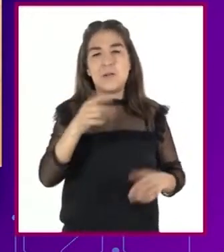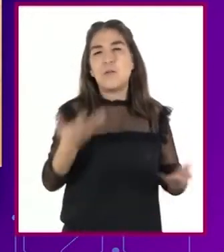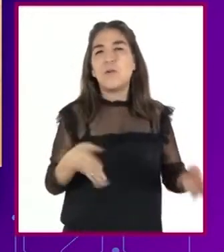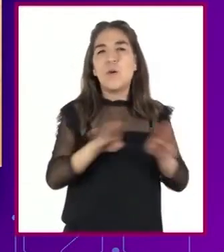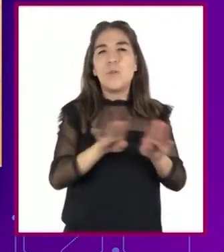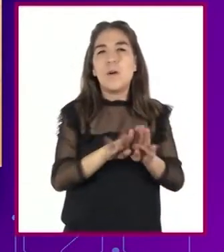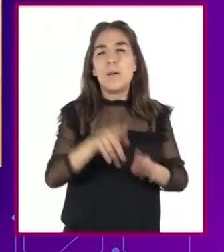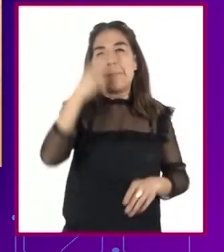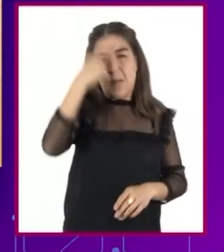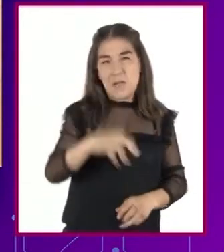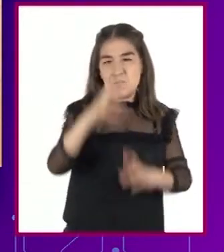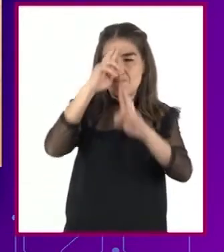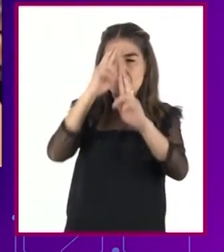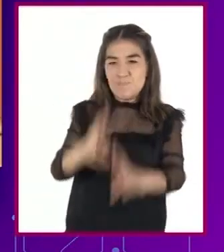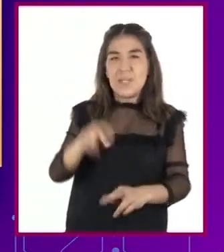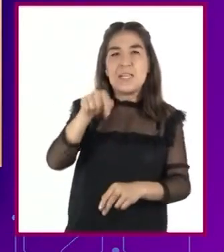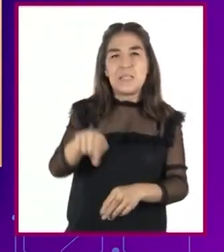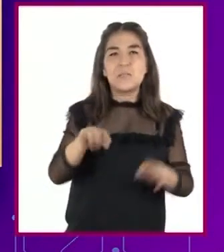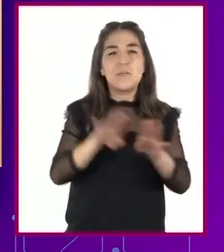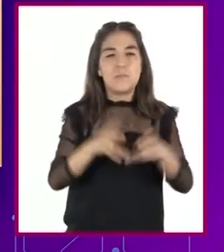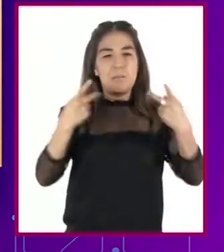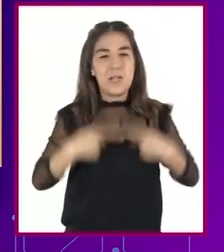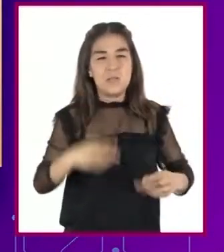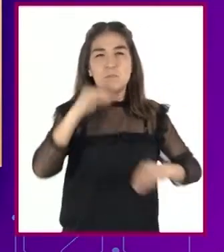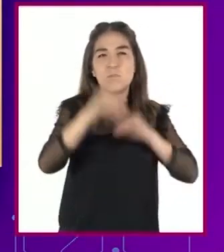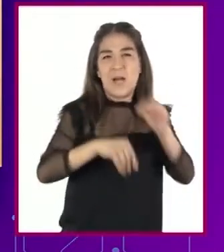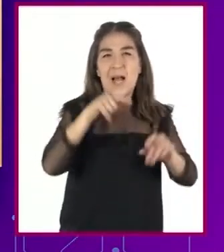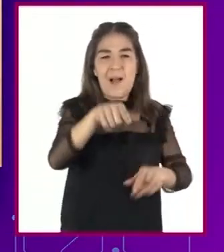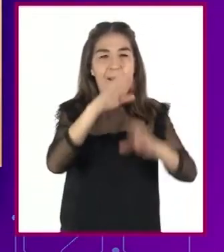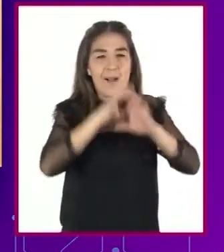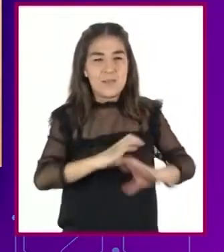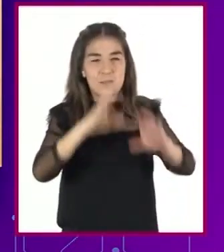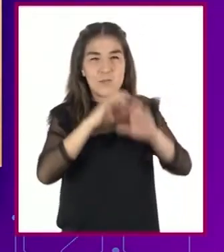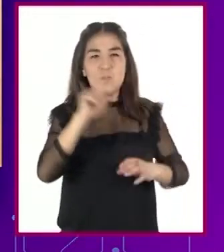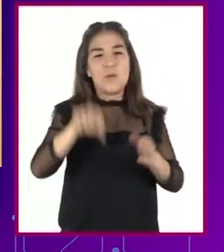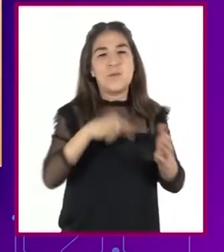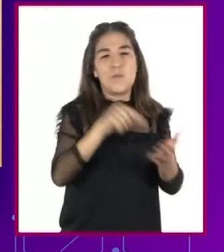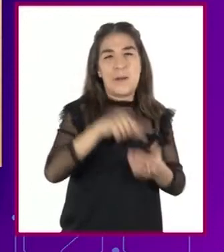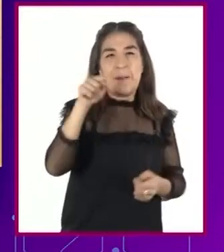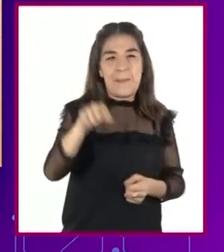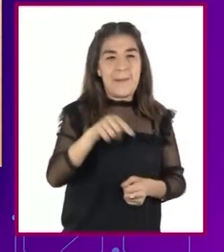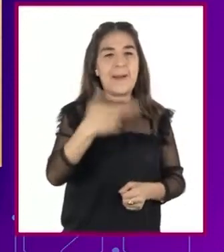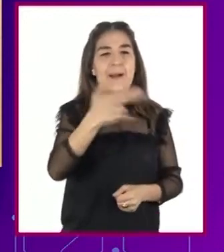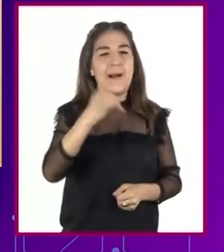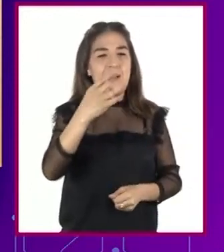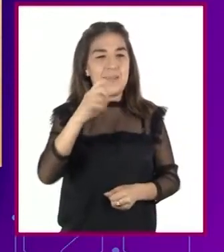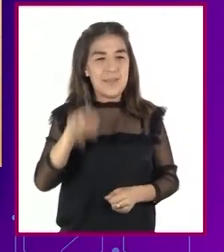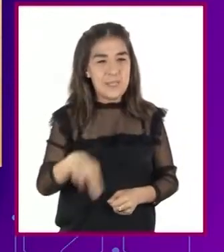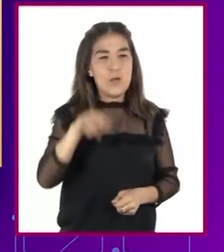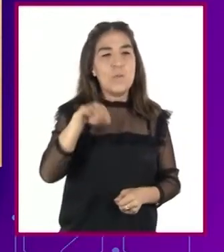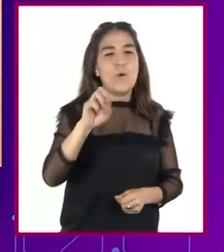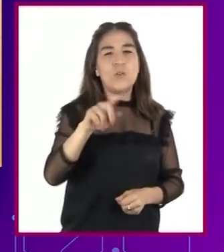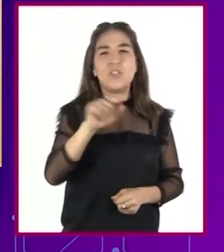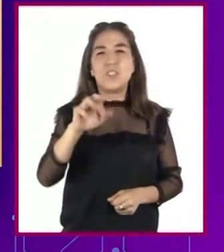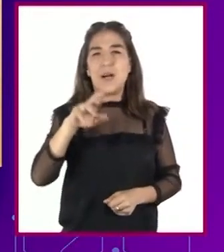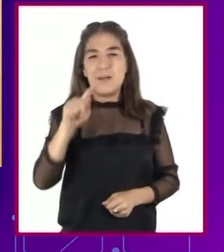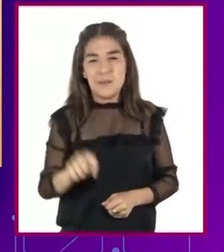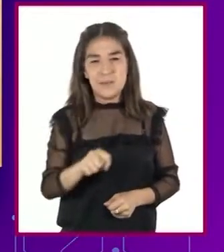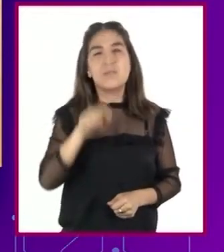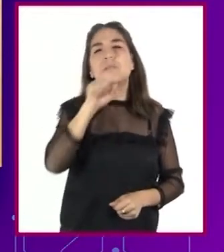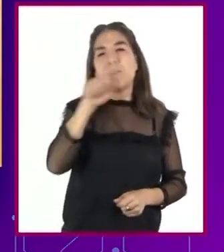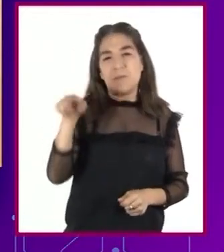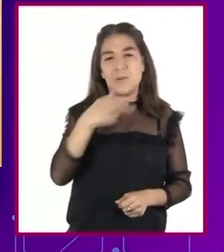la veneración y el respeto hacia los compositores de la escuela vienesa como Haydn, Mozart y sobre todo